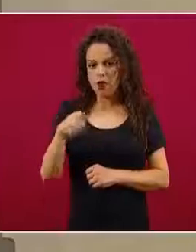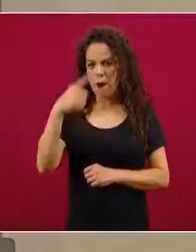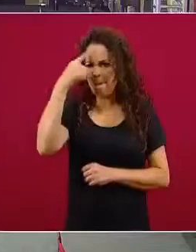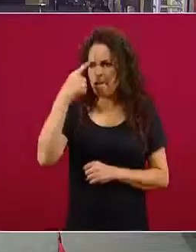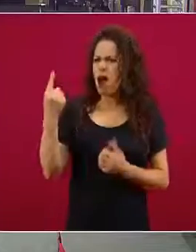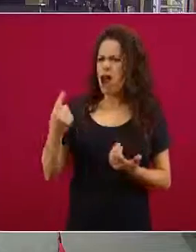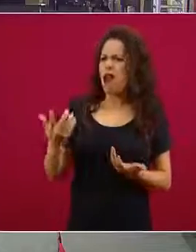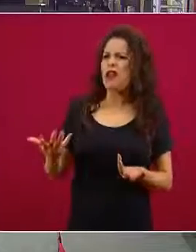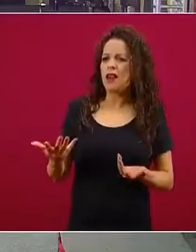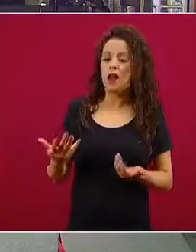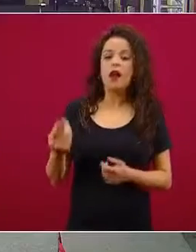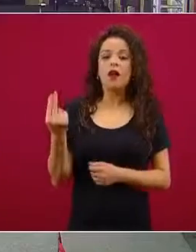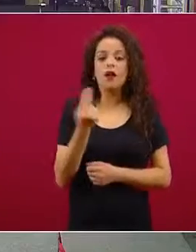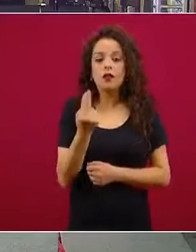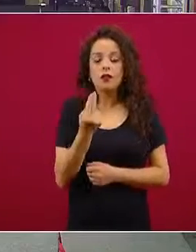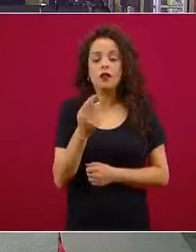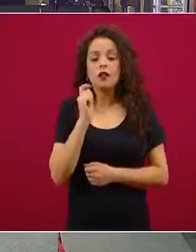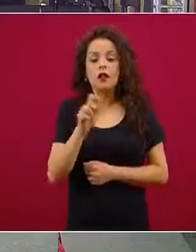Bueno, equilibrar